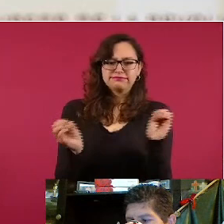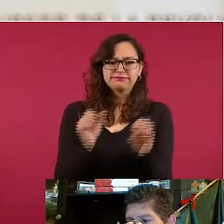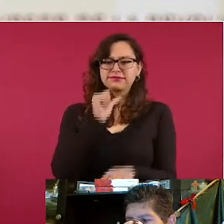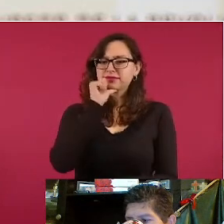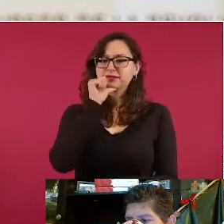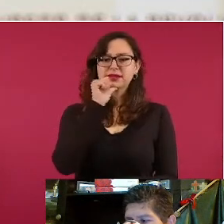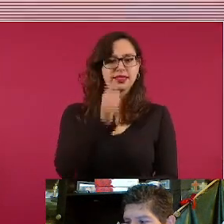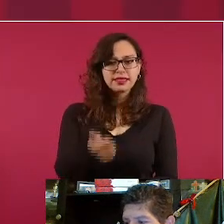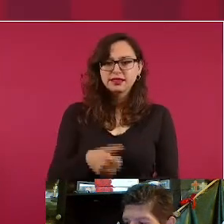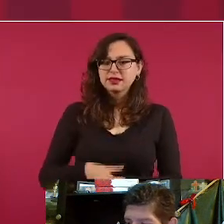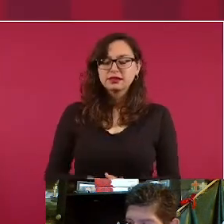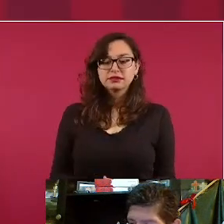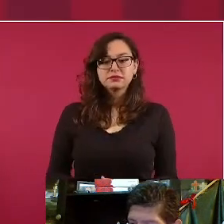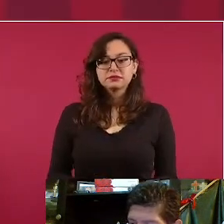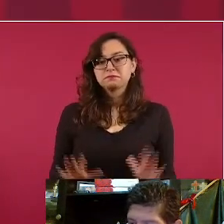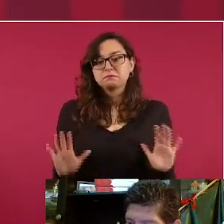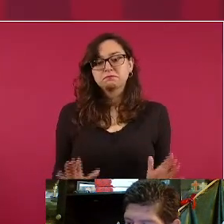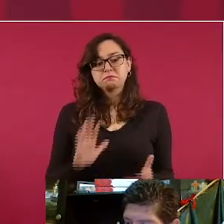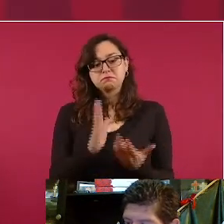Fue